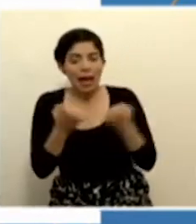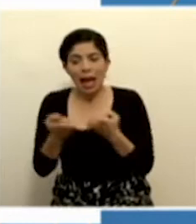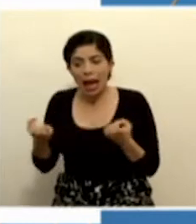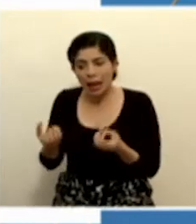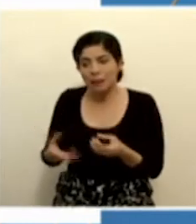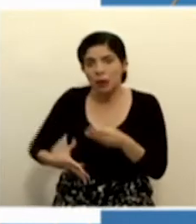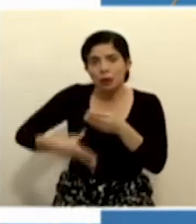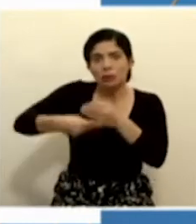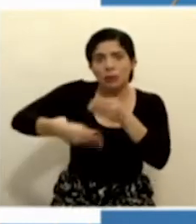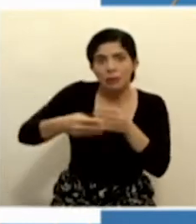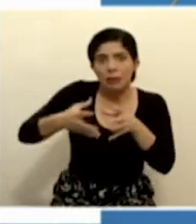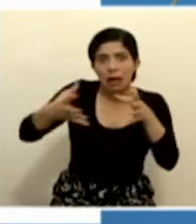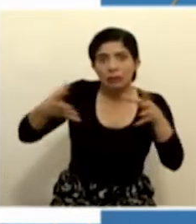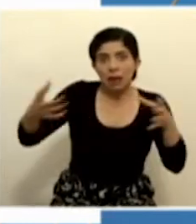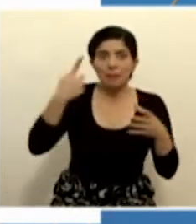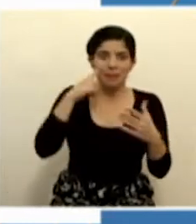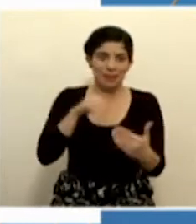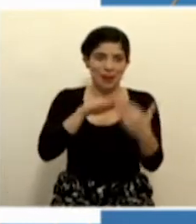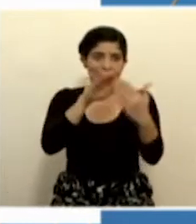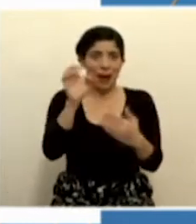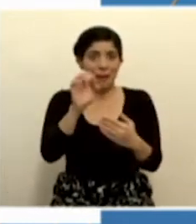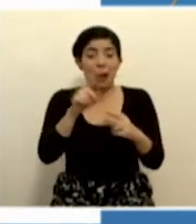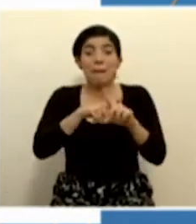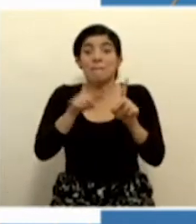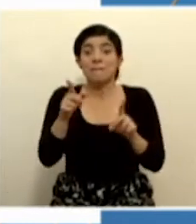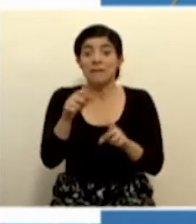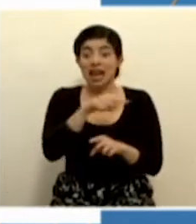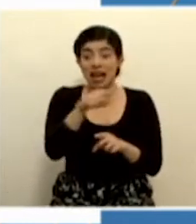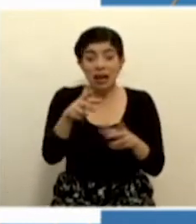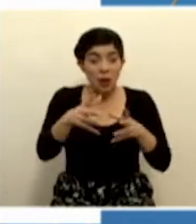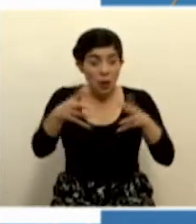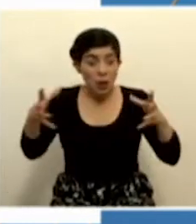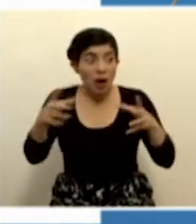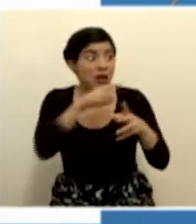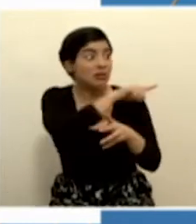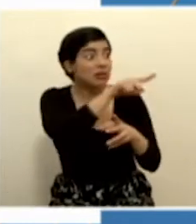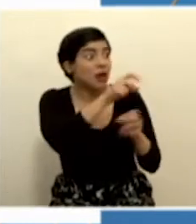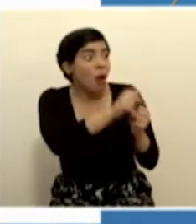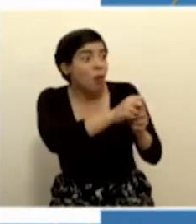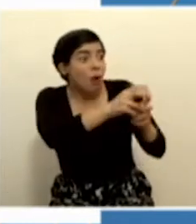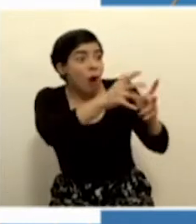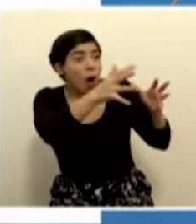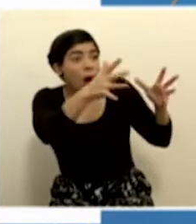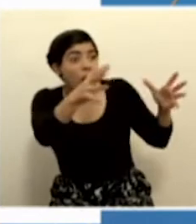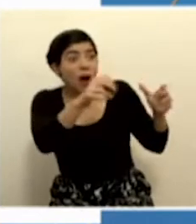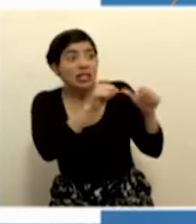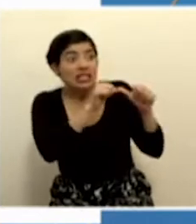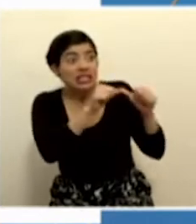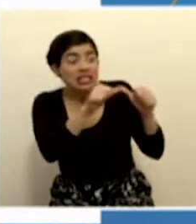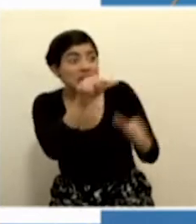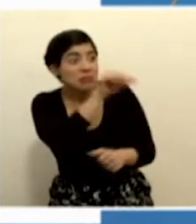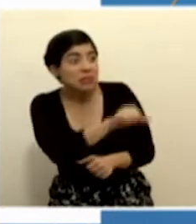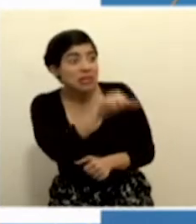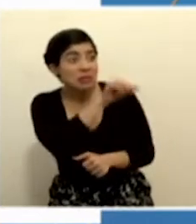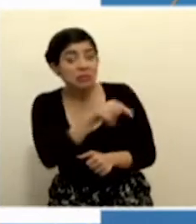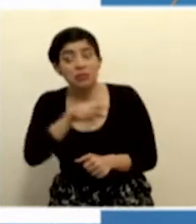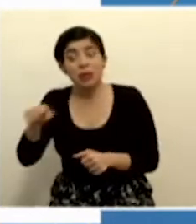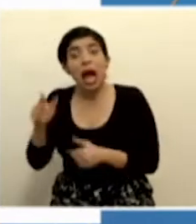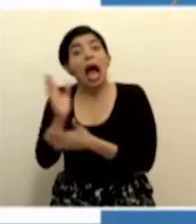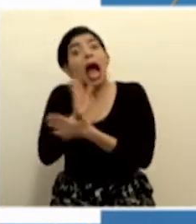hacer frente a esta situación de emergencia pero de seguir como vamos es posible que a pesar de todas estas medidas tomadas no podamos